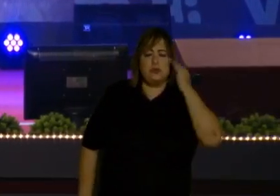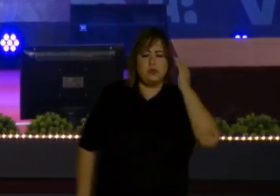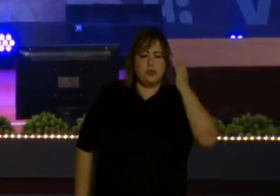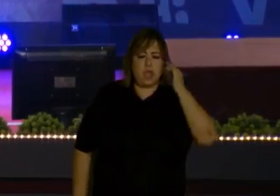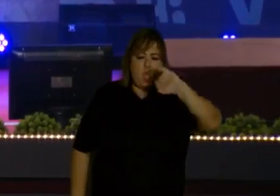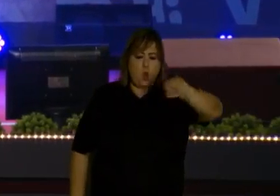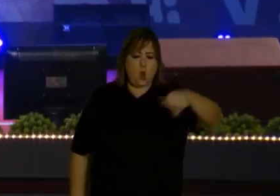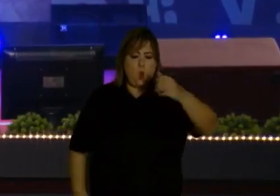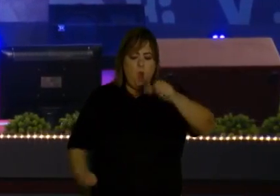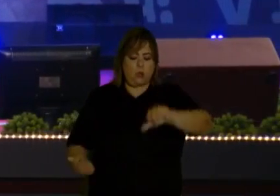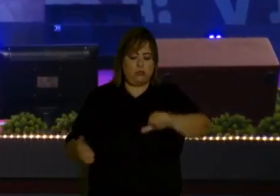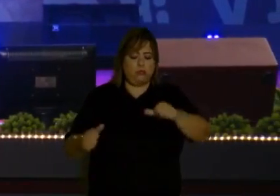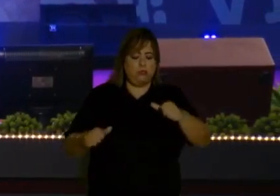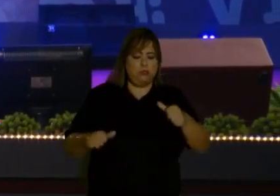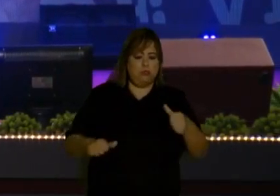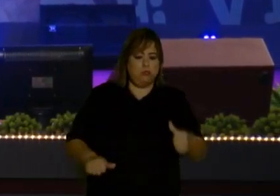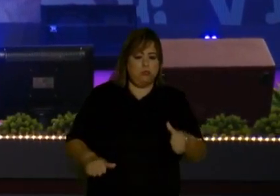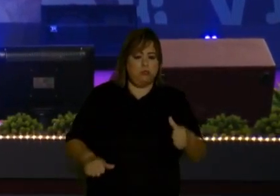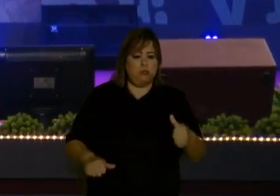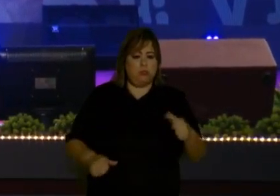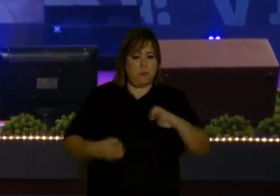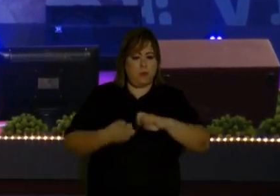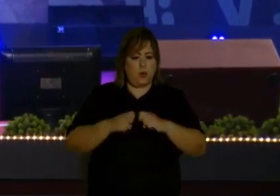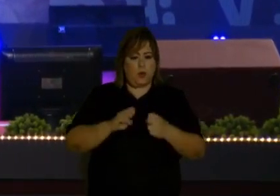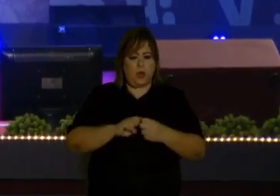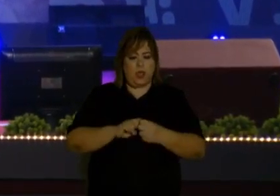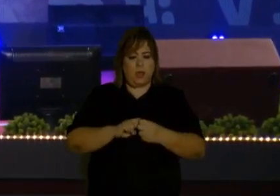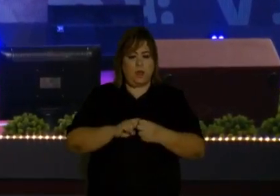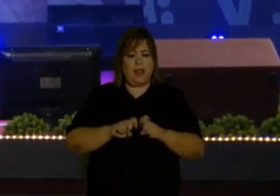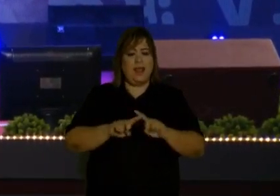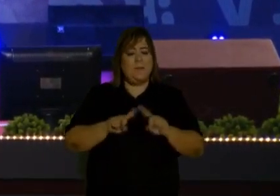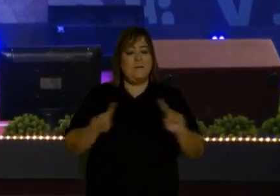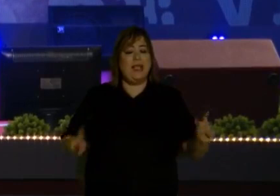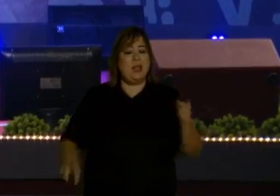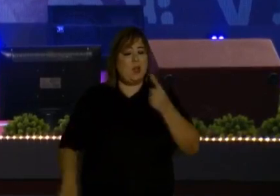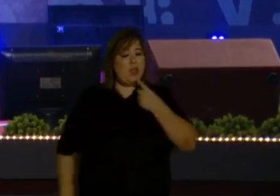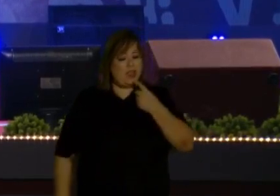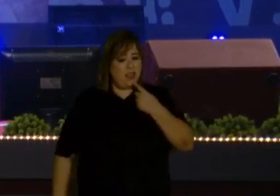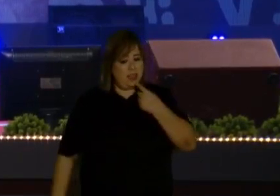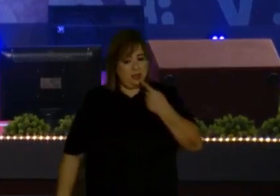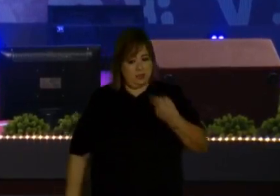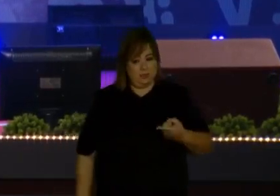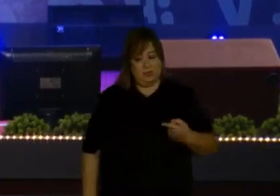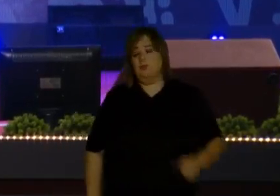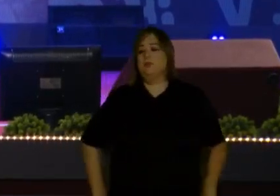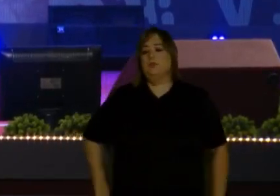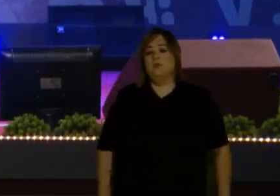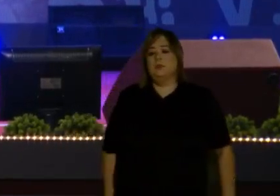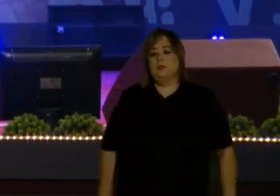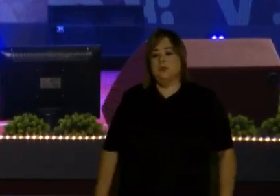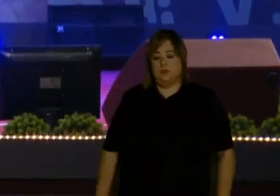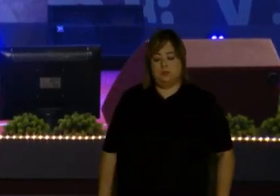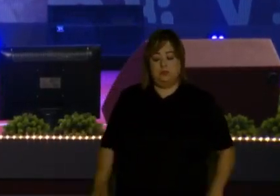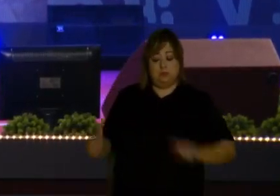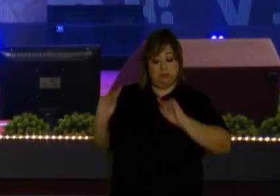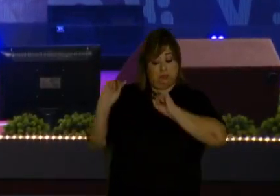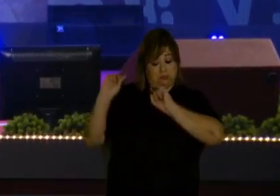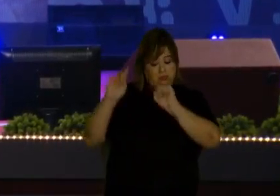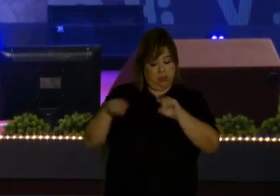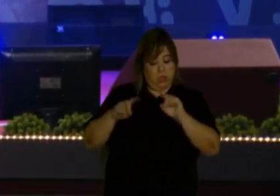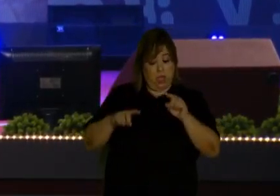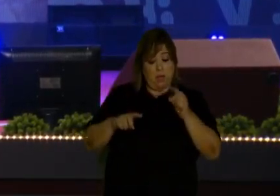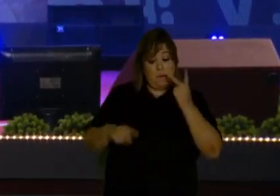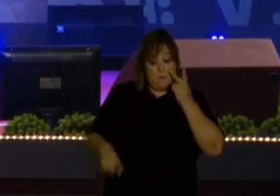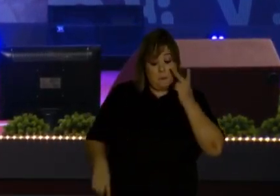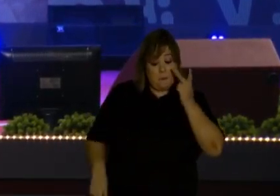Juan. Pero antes de que le corten la cabeza, mándalen a decir lo siguiente. Vayan y háganle saber a Juan las